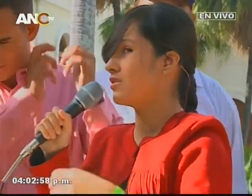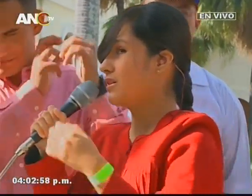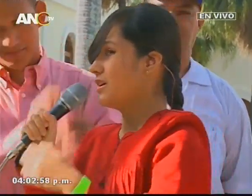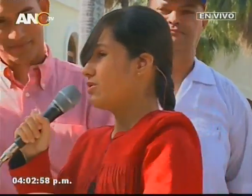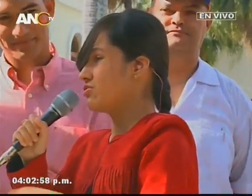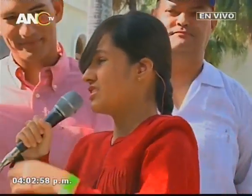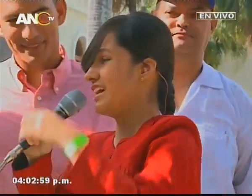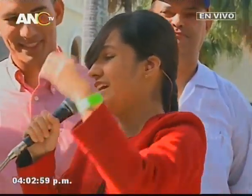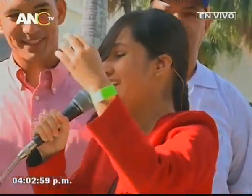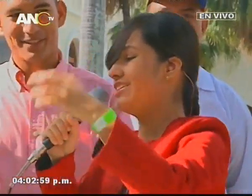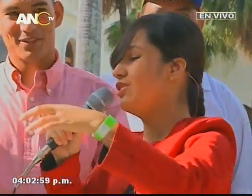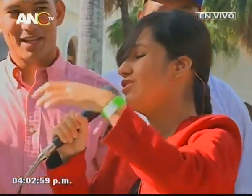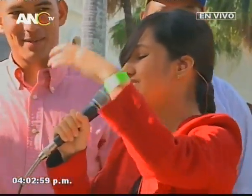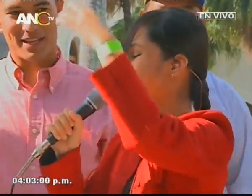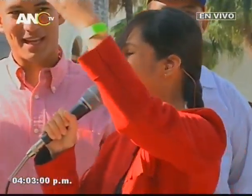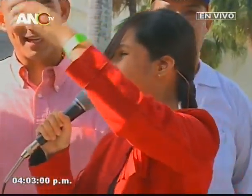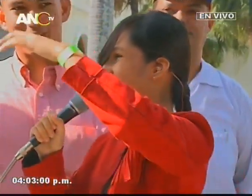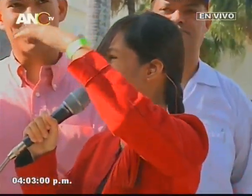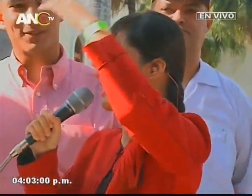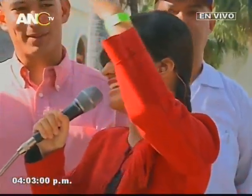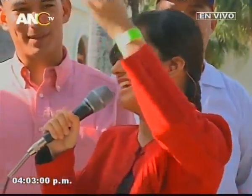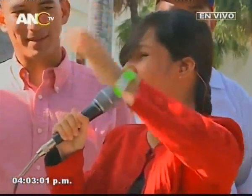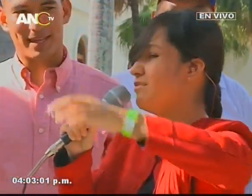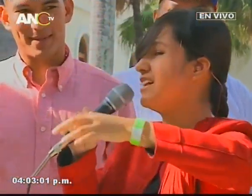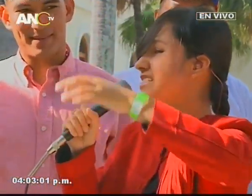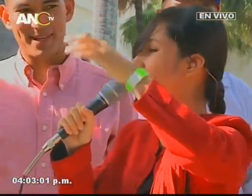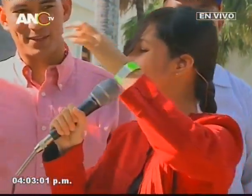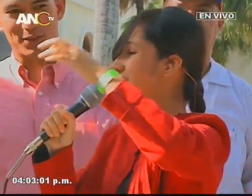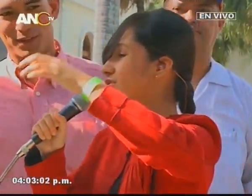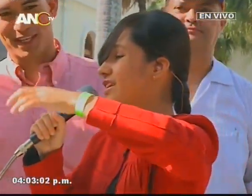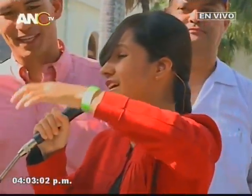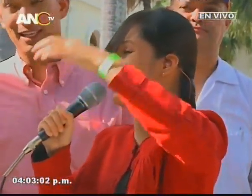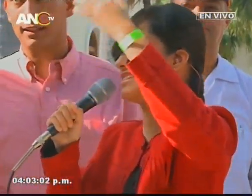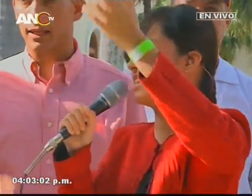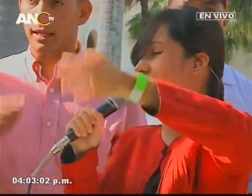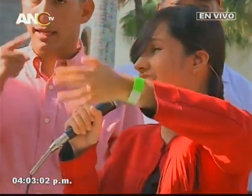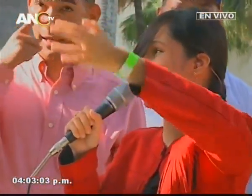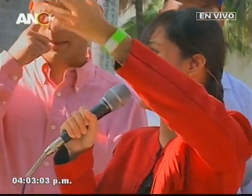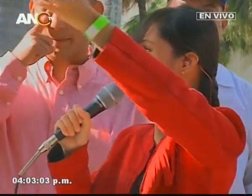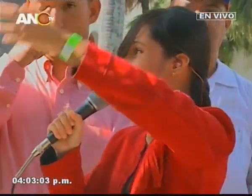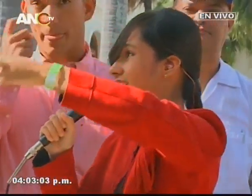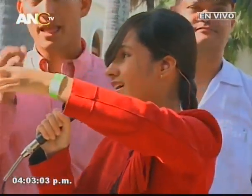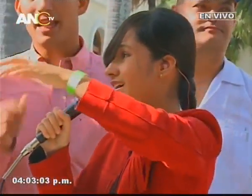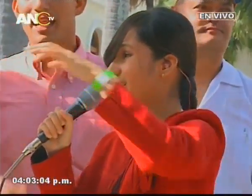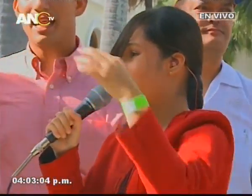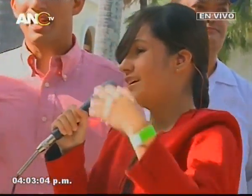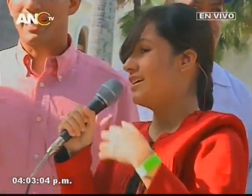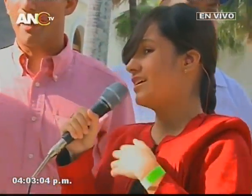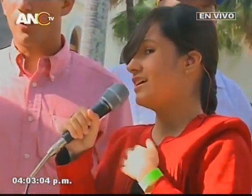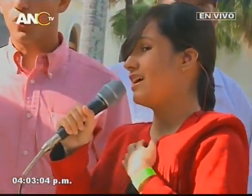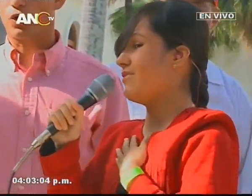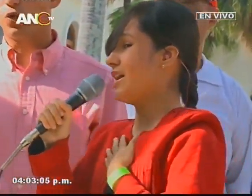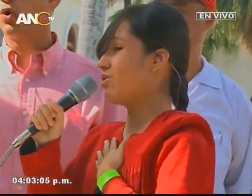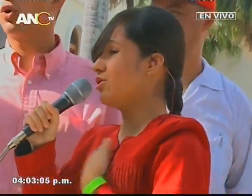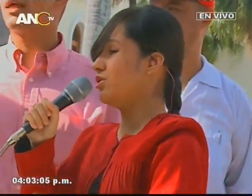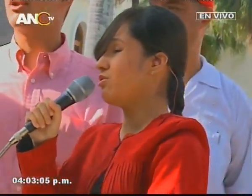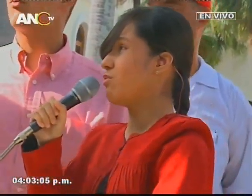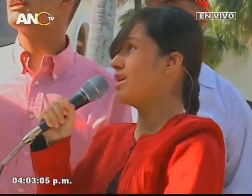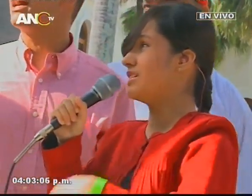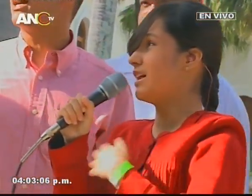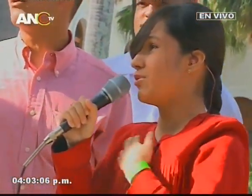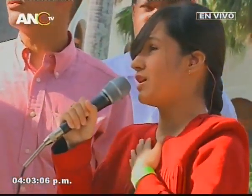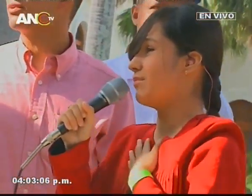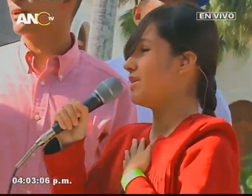corazón. Lucerito, lucerito, dile que me has visto triste, que debajo de